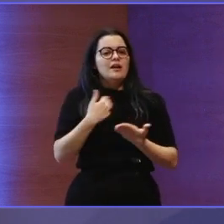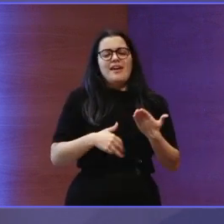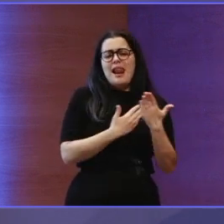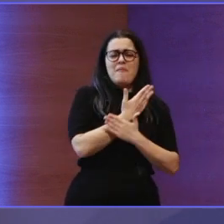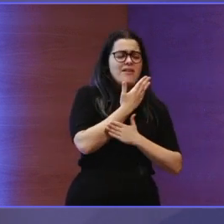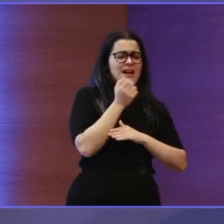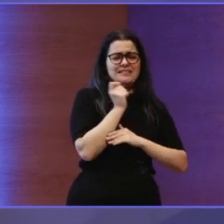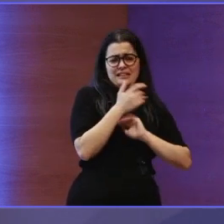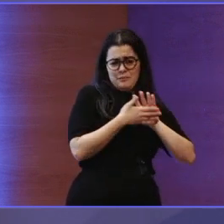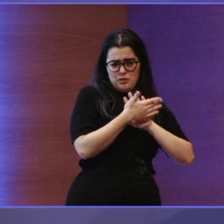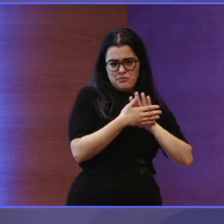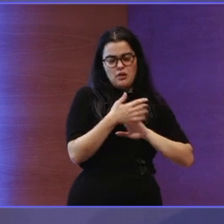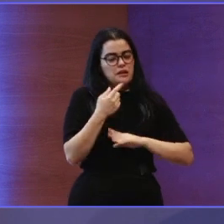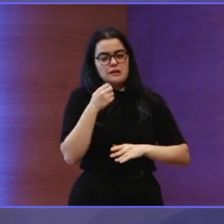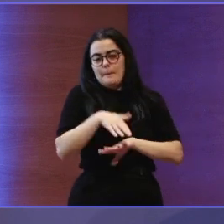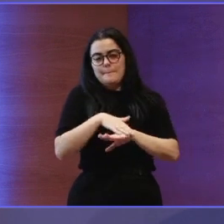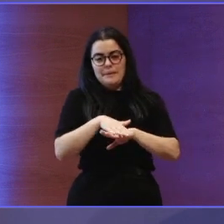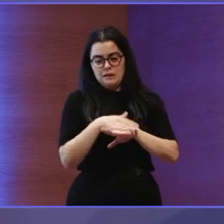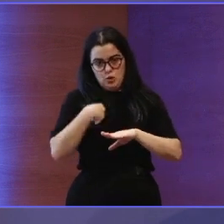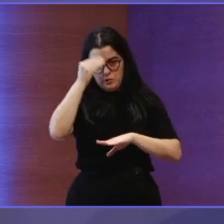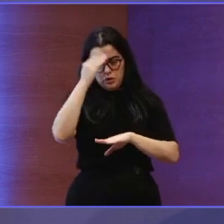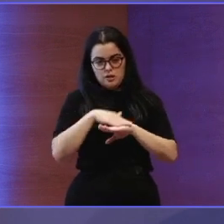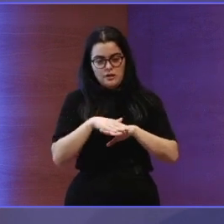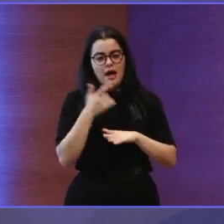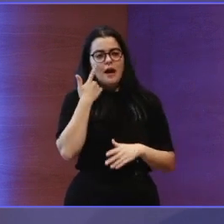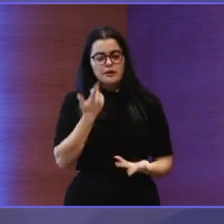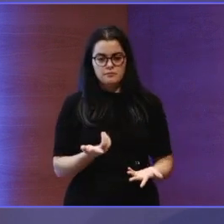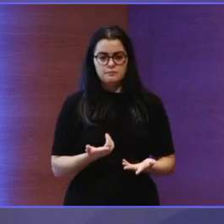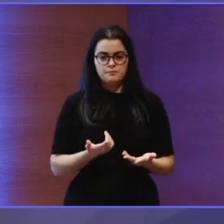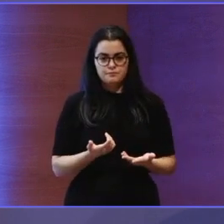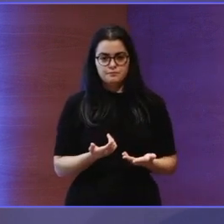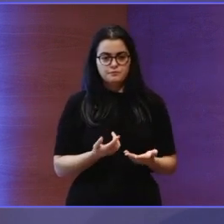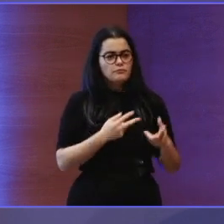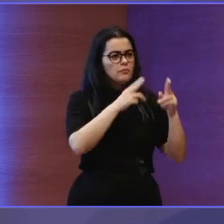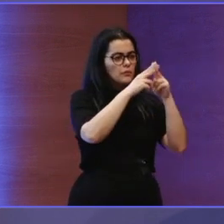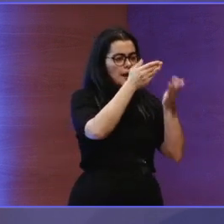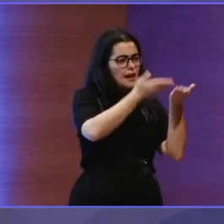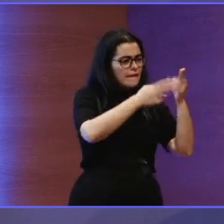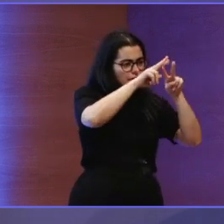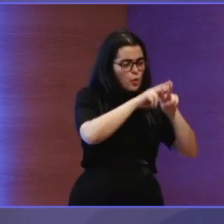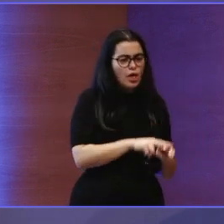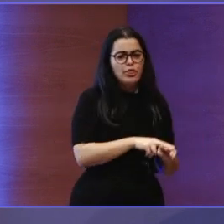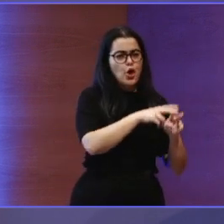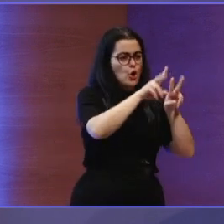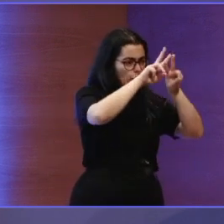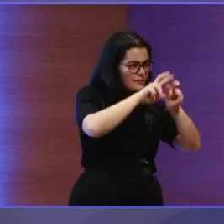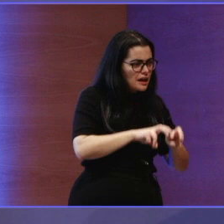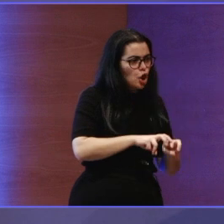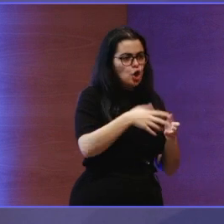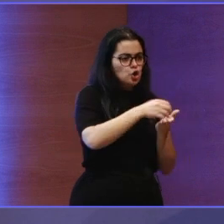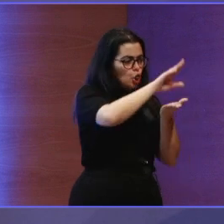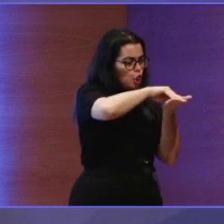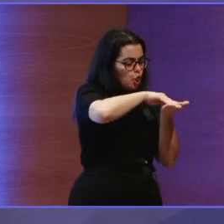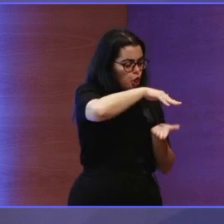fundamental y es Cómo hacer que lo la evidencia que sale de Las evaluaciones de la medición de la investigación la